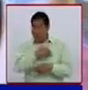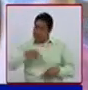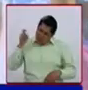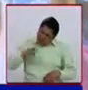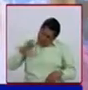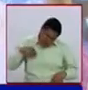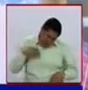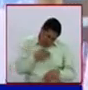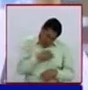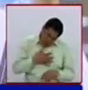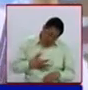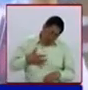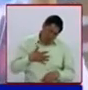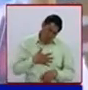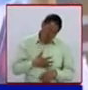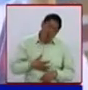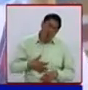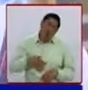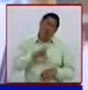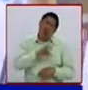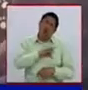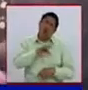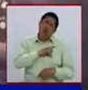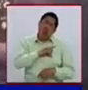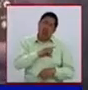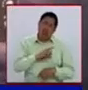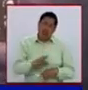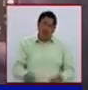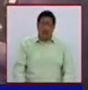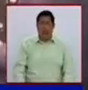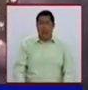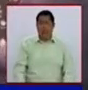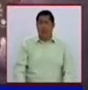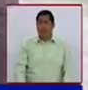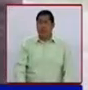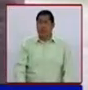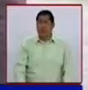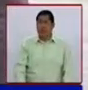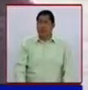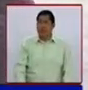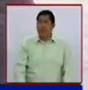nosotros necesitamos seguridad policial.